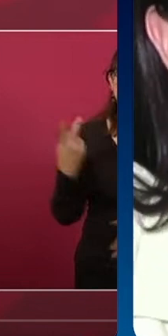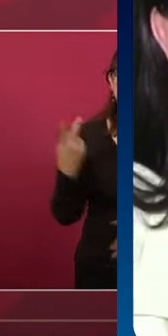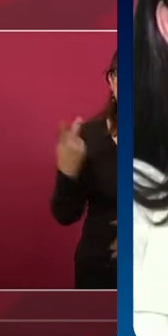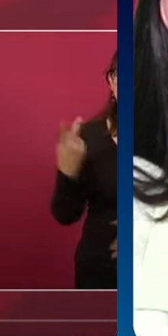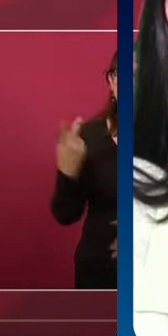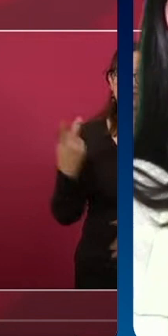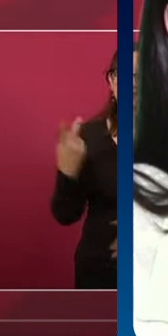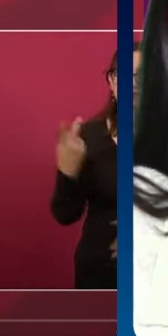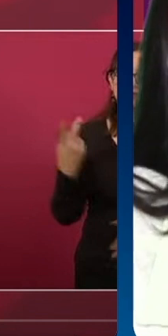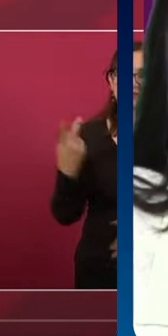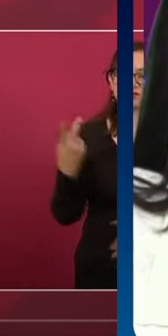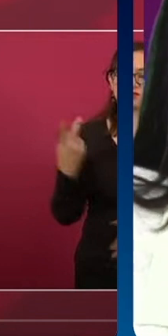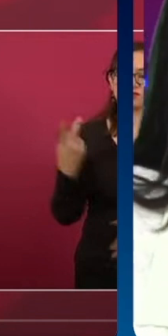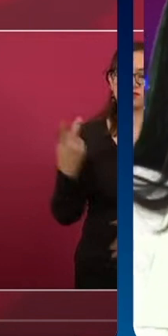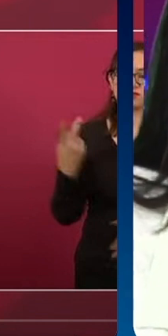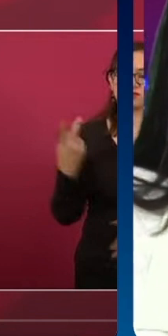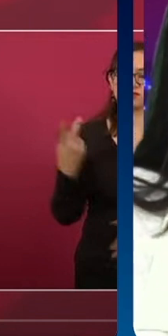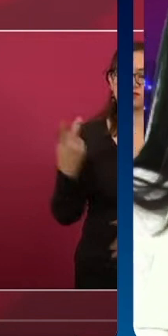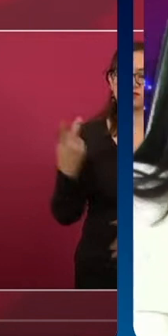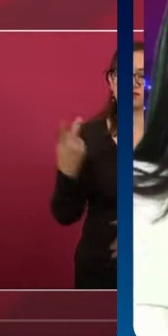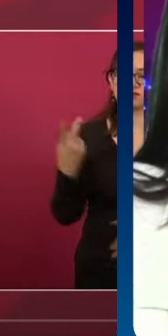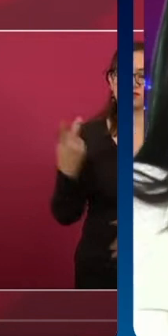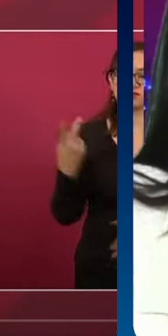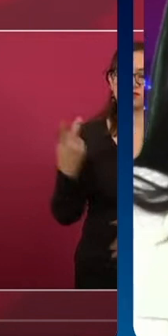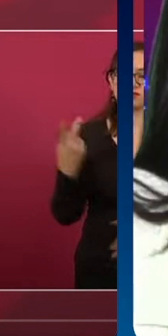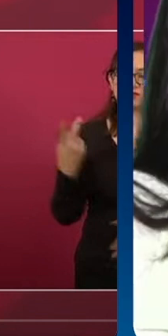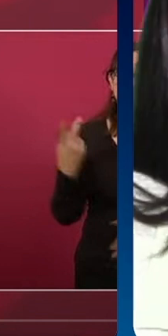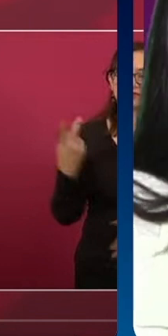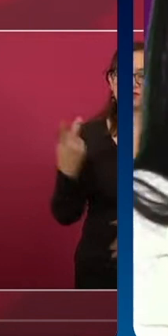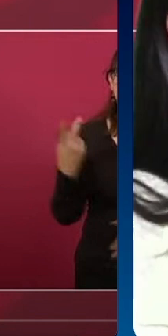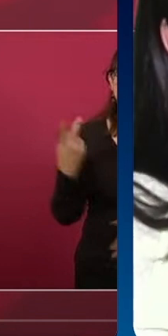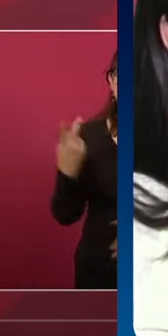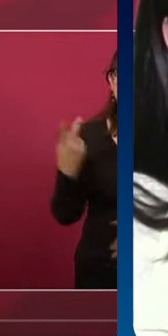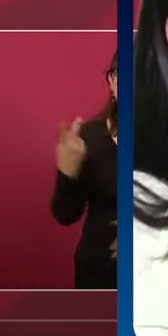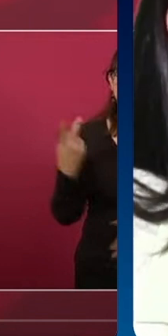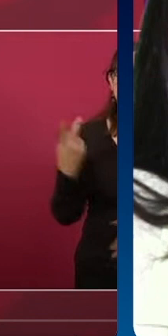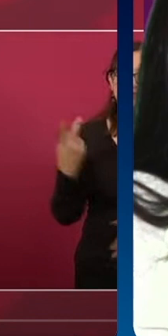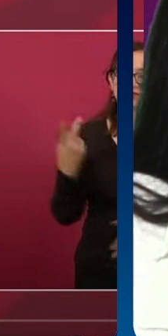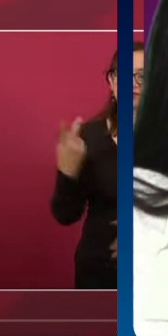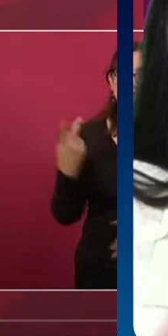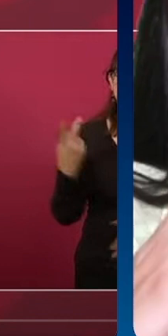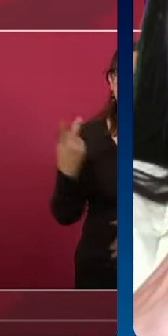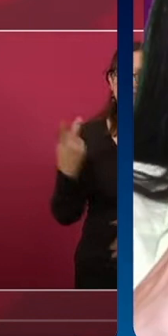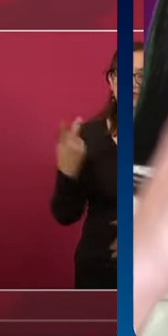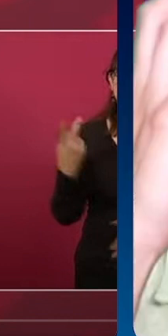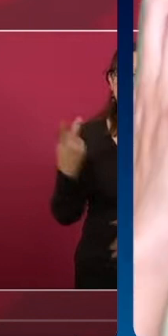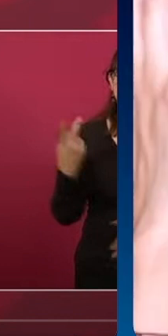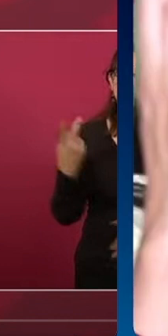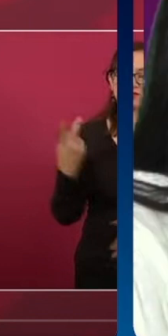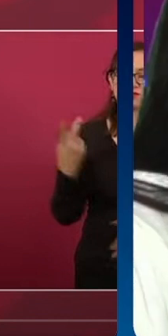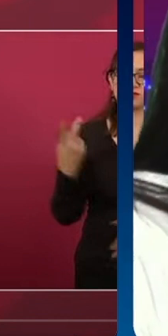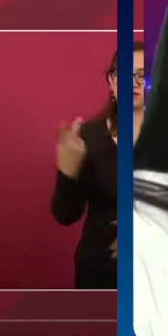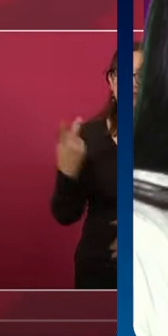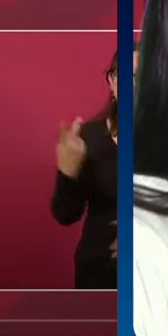no puede dar paso atrás con el tema de la inseguridad, pero no por esto lucra con las situaciones. Lo que es, un presidente